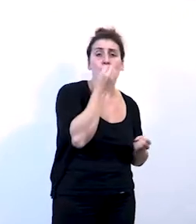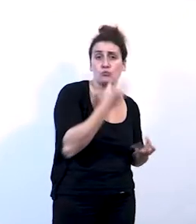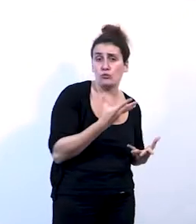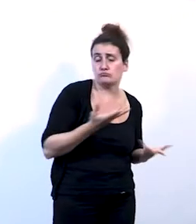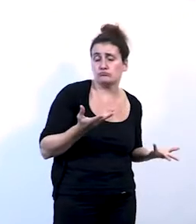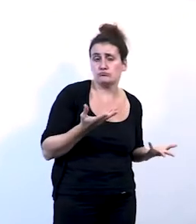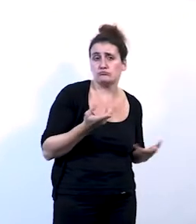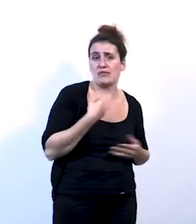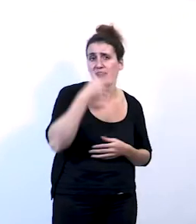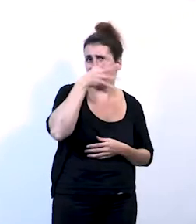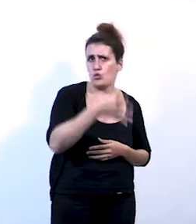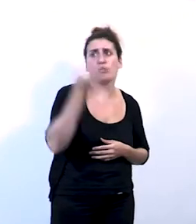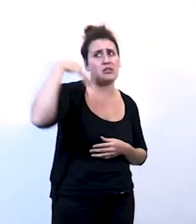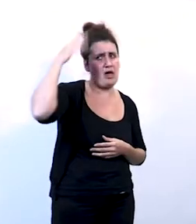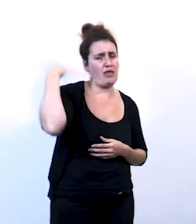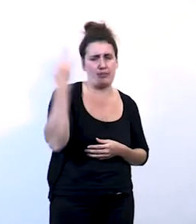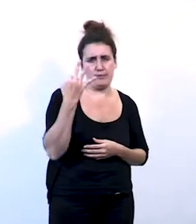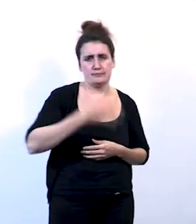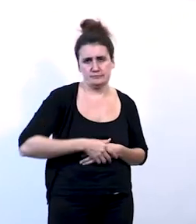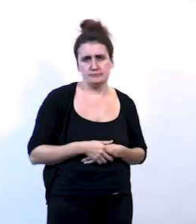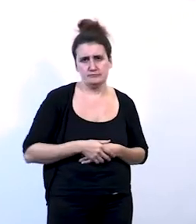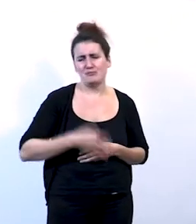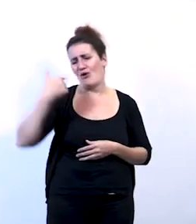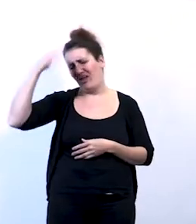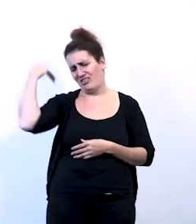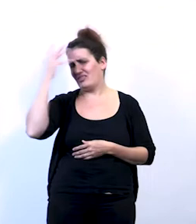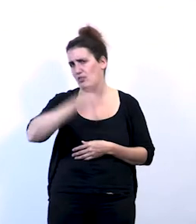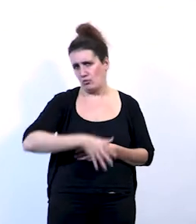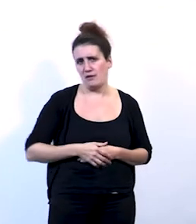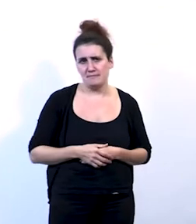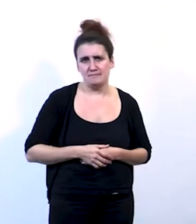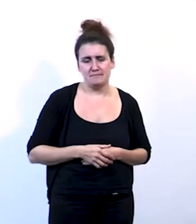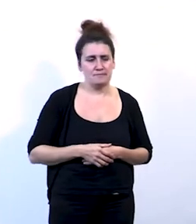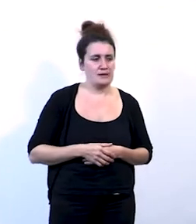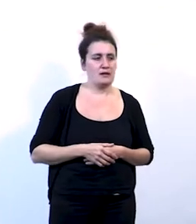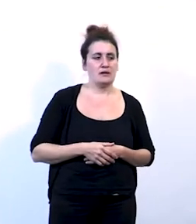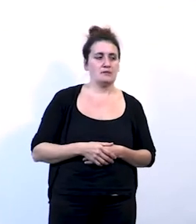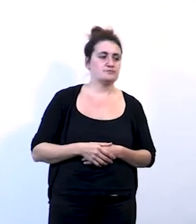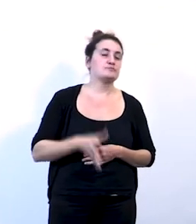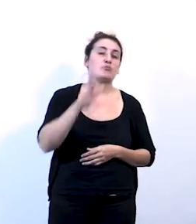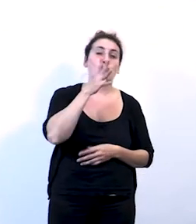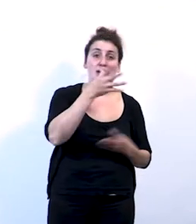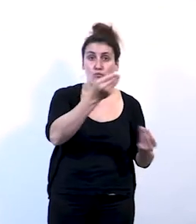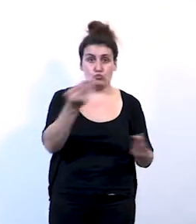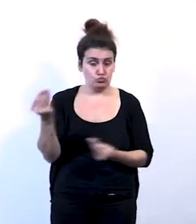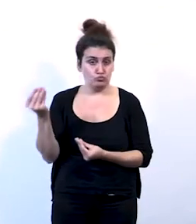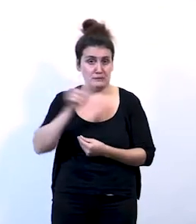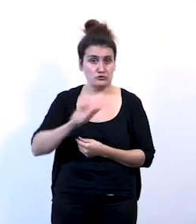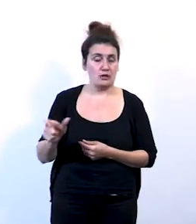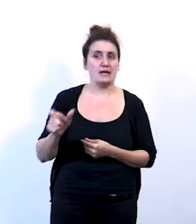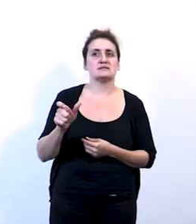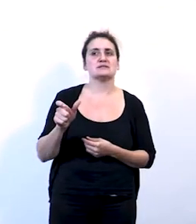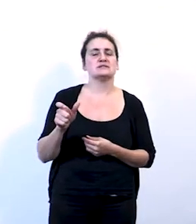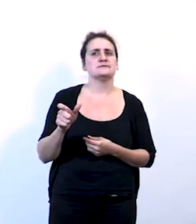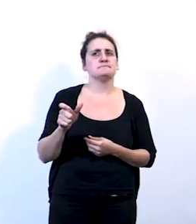tuvo que hacerse hace tiempos porque porque muchos han